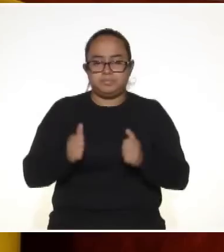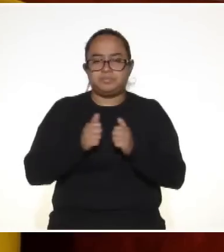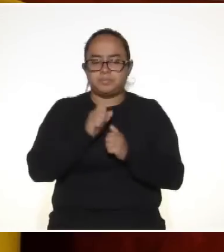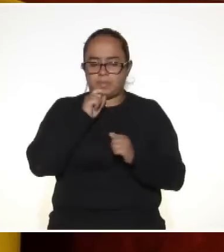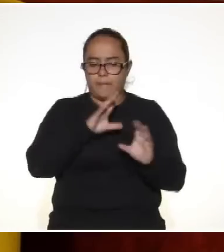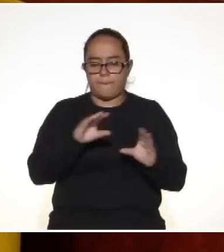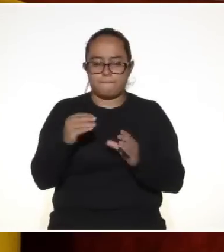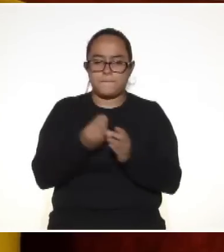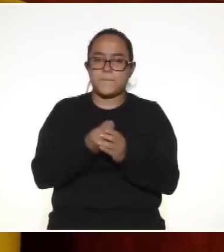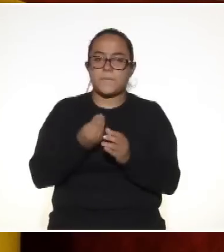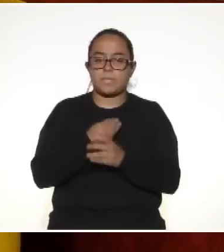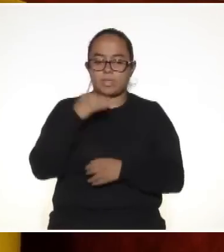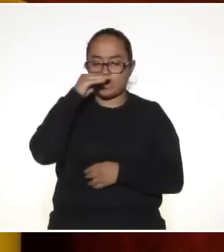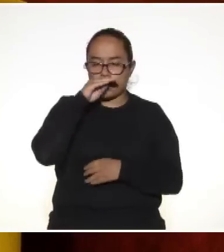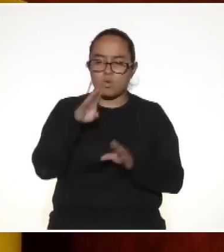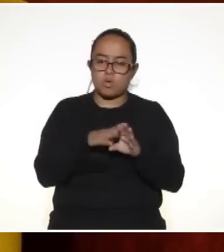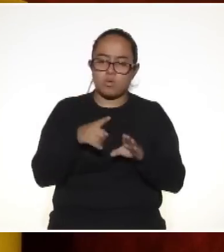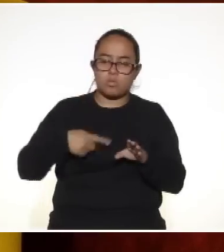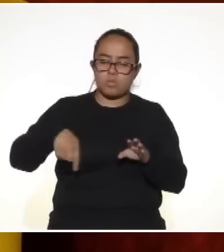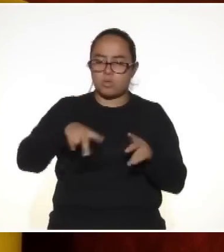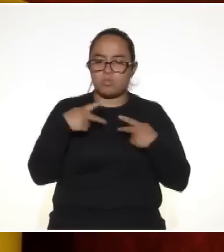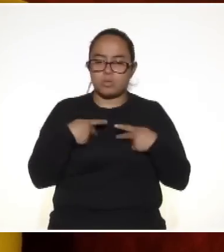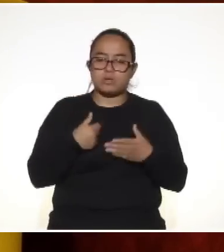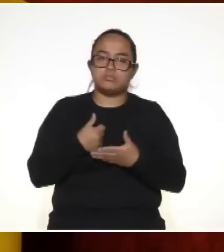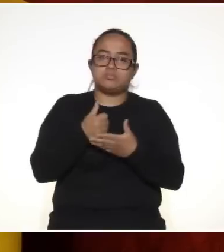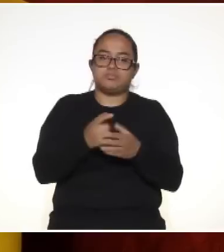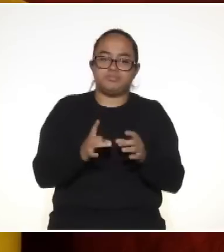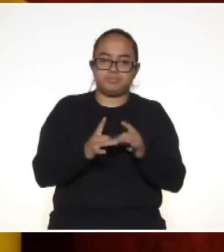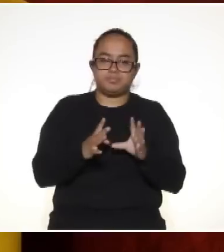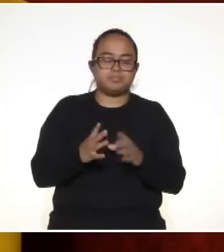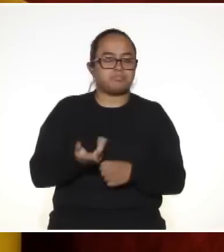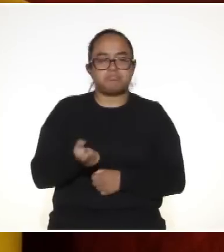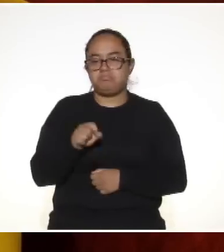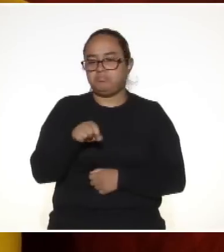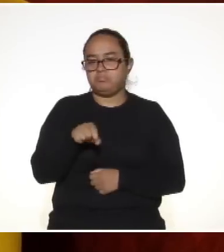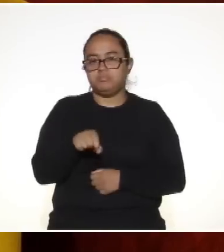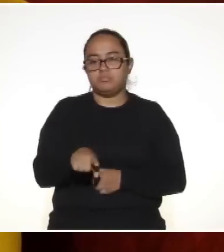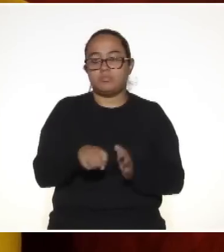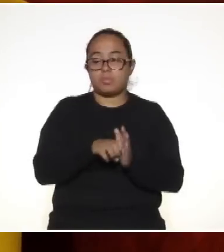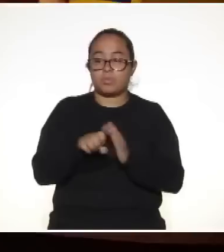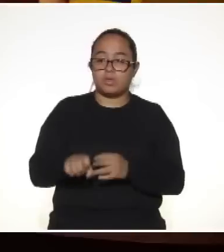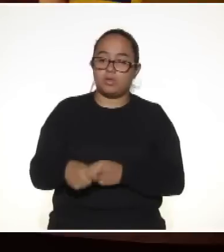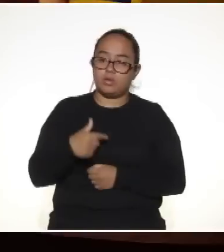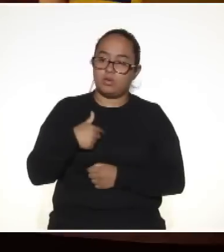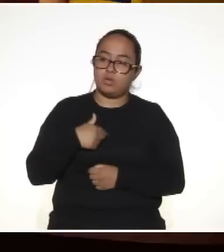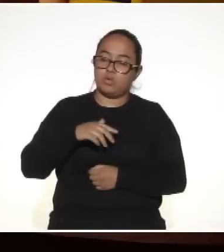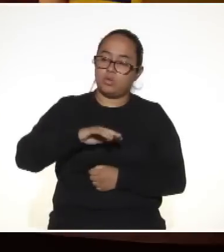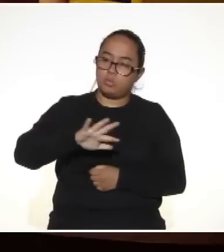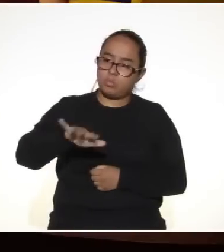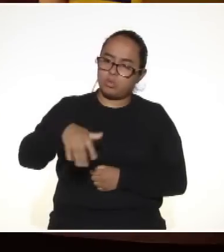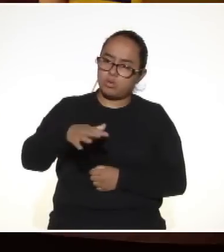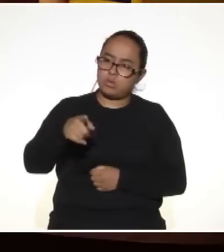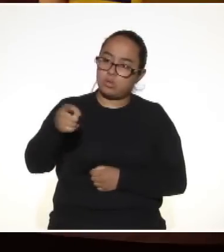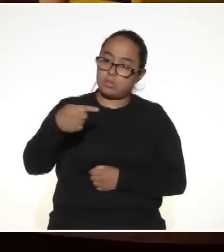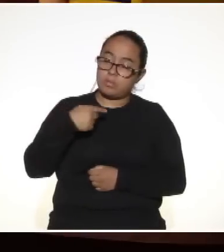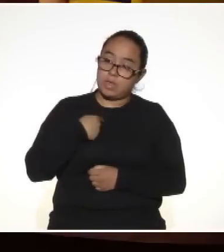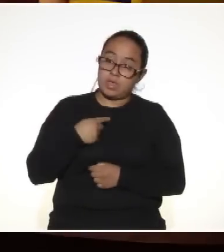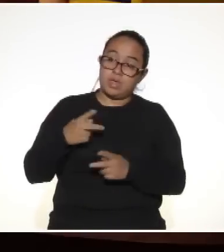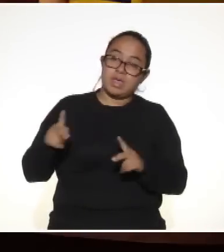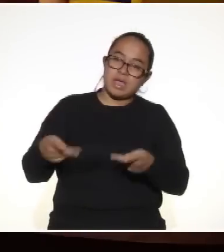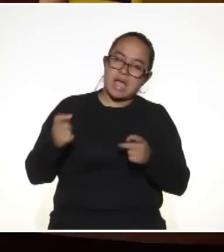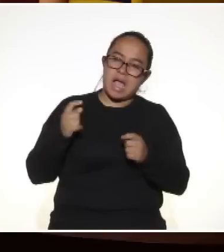cursos gratuitos de primeros auxilios. Y bueno, pues lo mismo que cuando buscamos un proveedor de servicios,